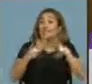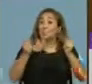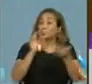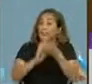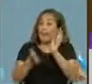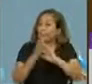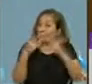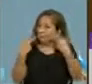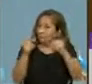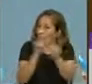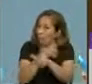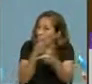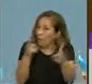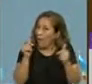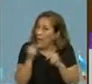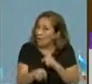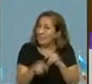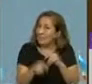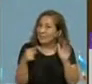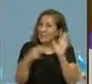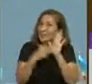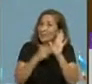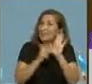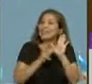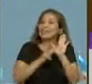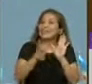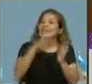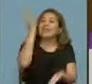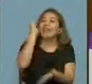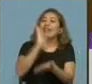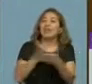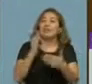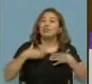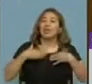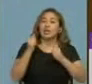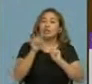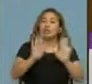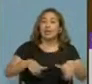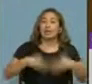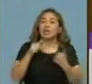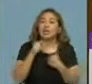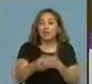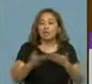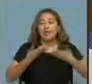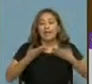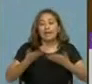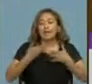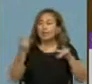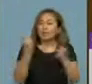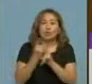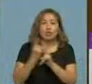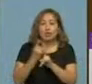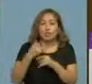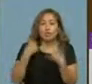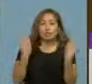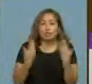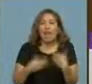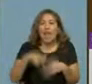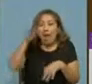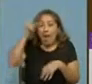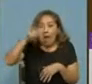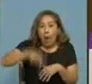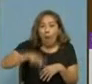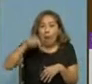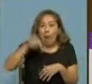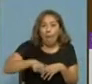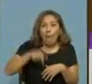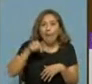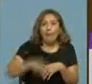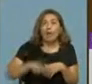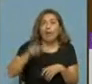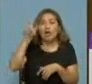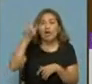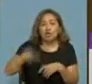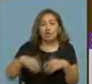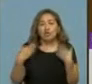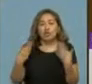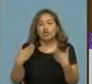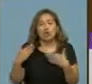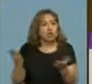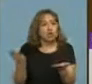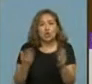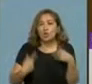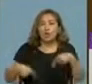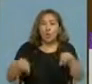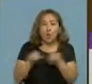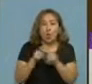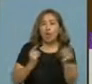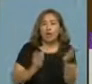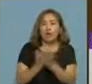que ser gratuita. Sí habla del derecho a la salud, por eso es que nosotros atendemos siempre. En ningún caso, y ahora incluso con este seguro, nosotros